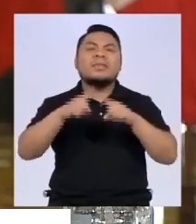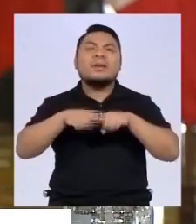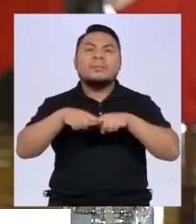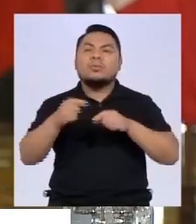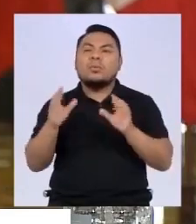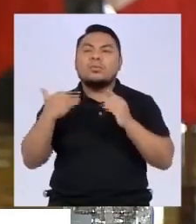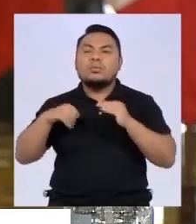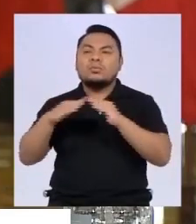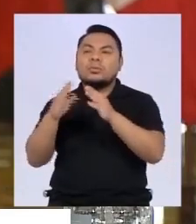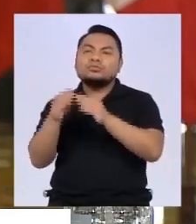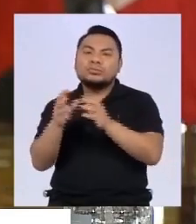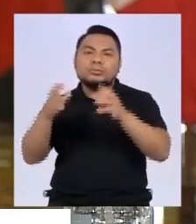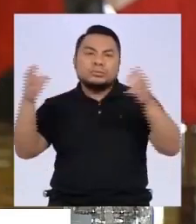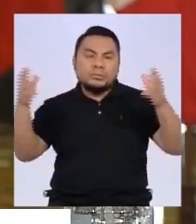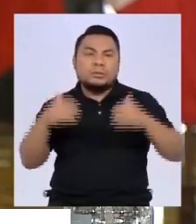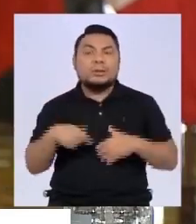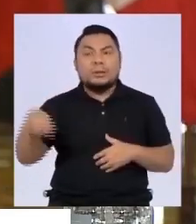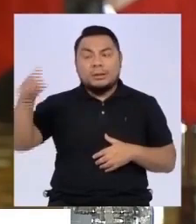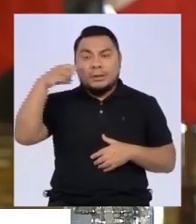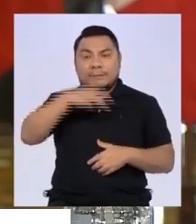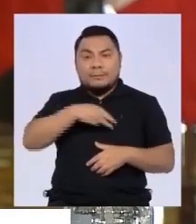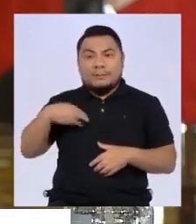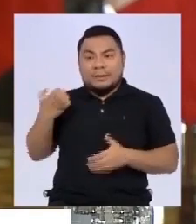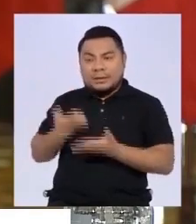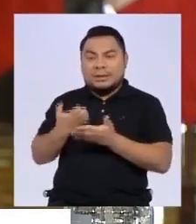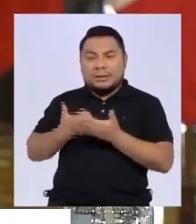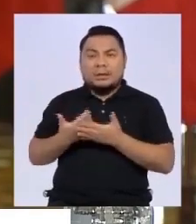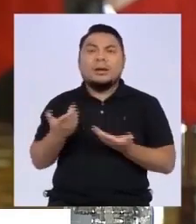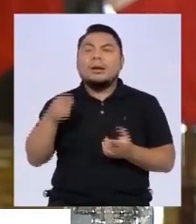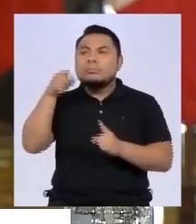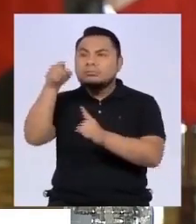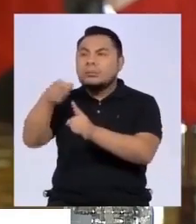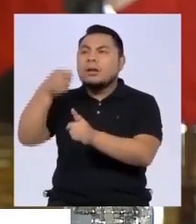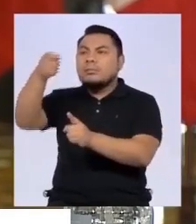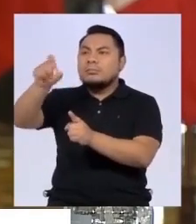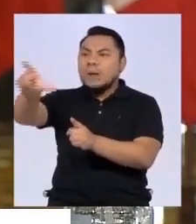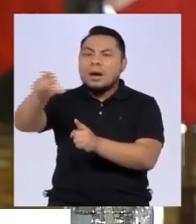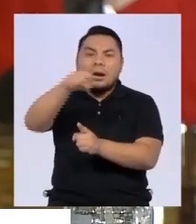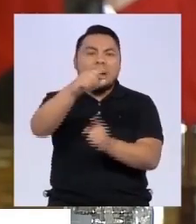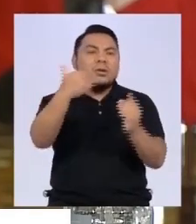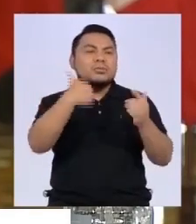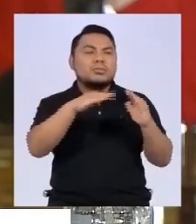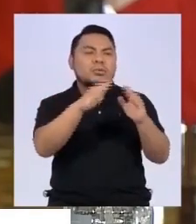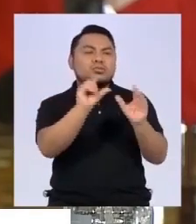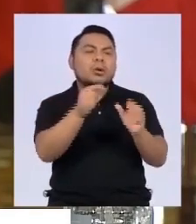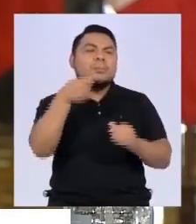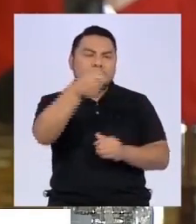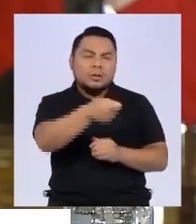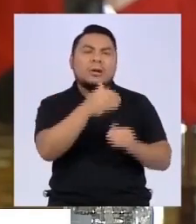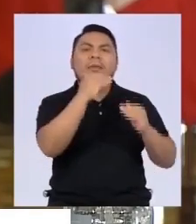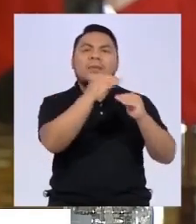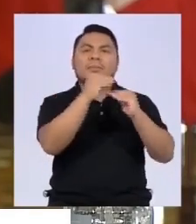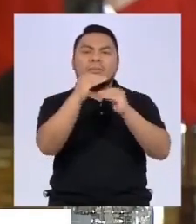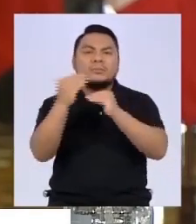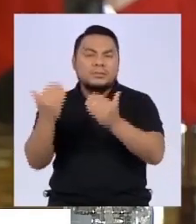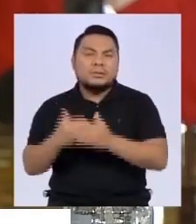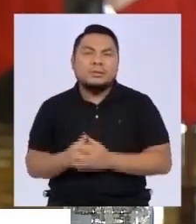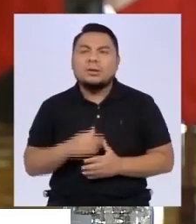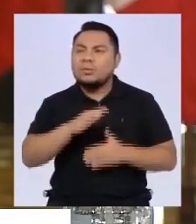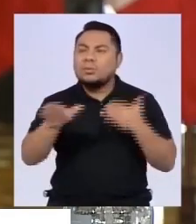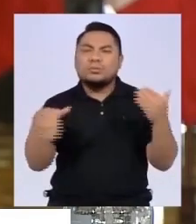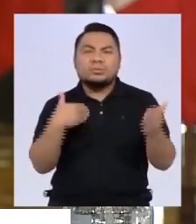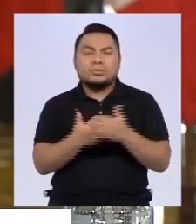Finanzas rangos de municipio para dar la transferencia. Eso está claramente establecido para que